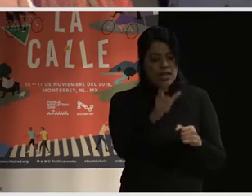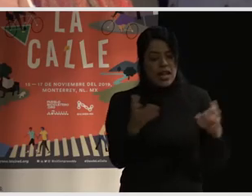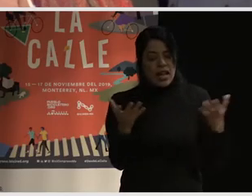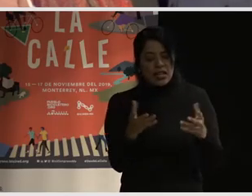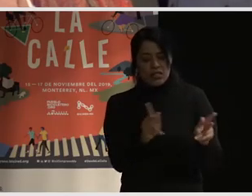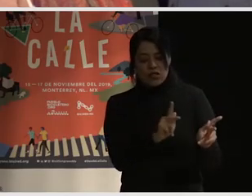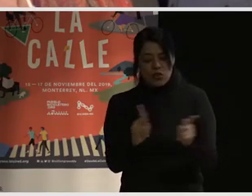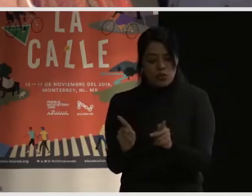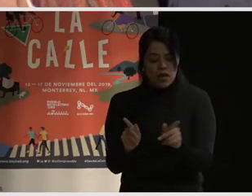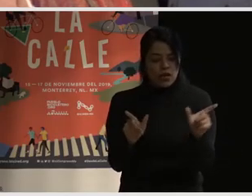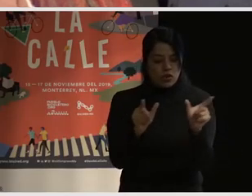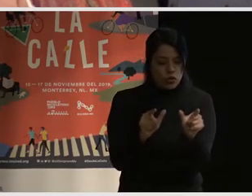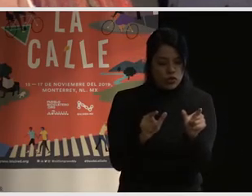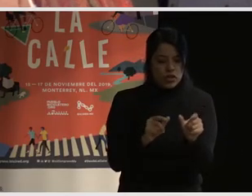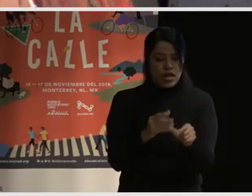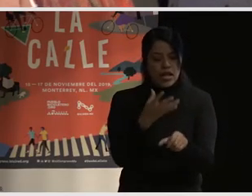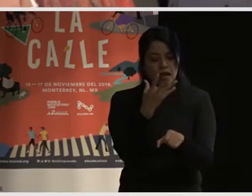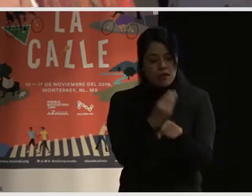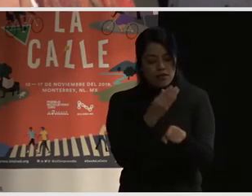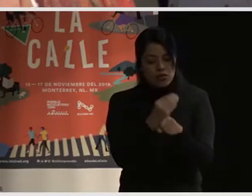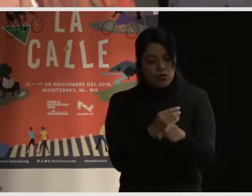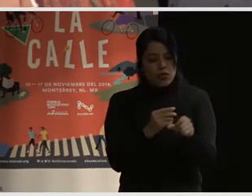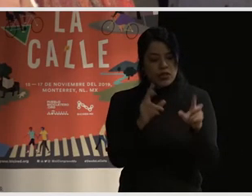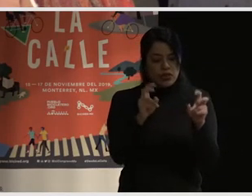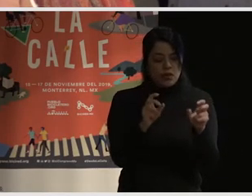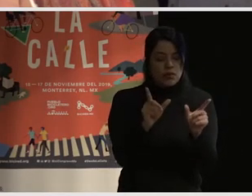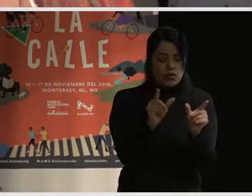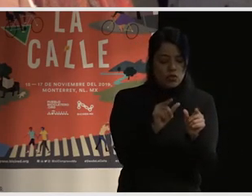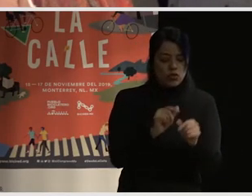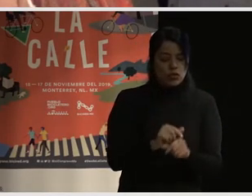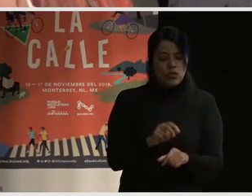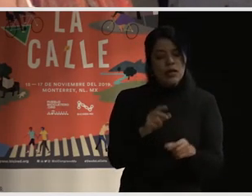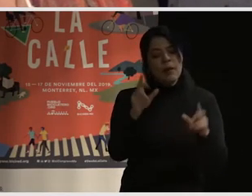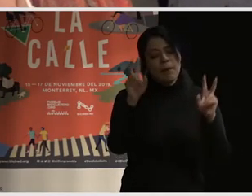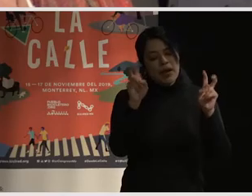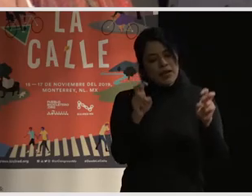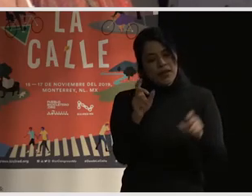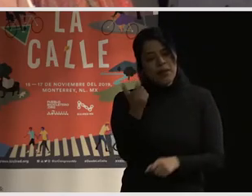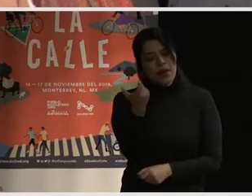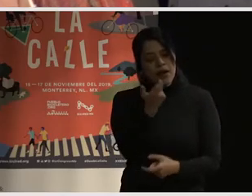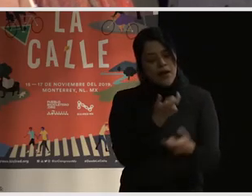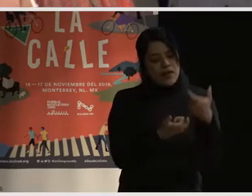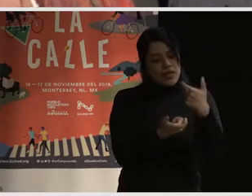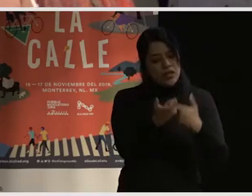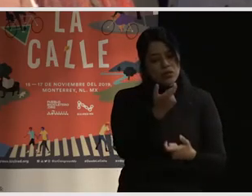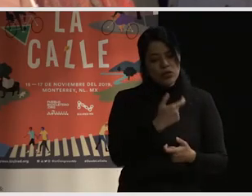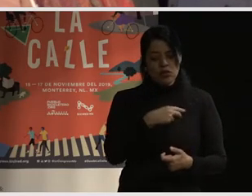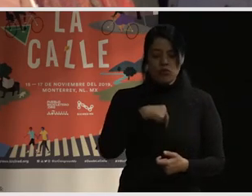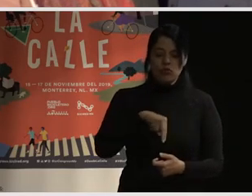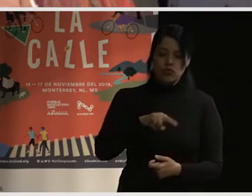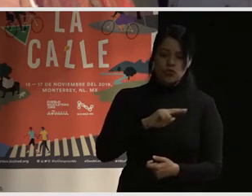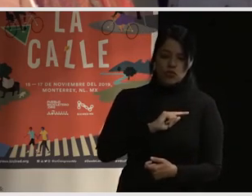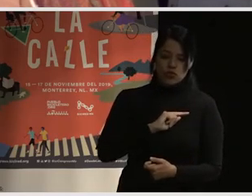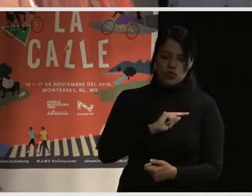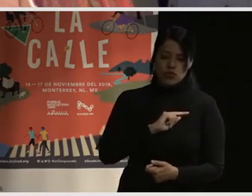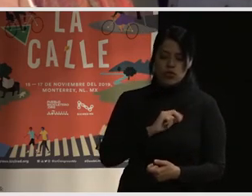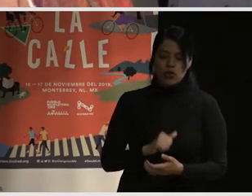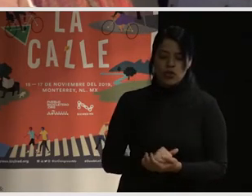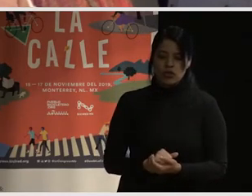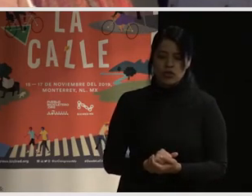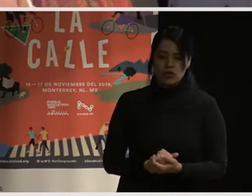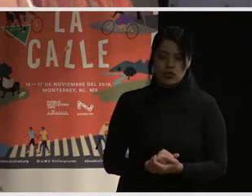soluciones muy particulares sobre eso para el tema de los recursos pues desgraciadamente nosotros no estamos como tal como parece como